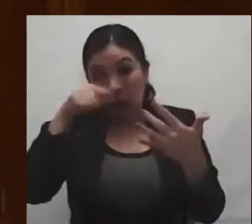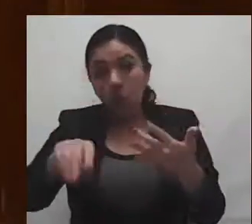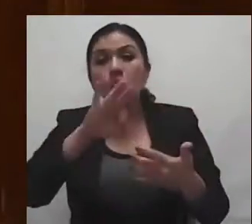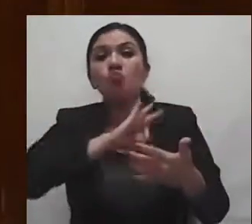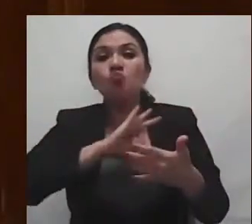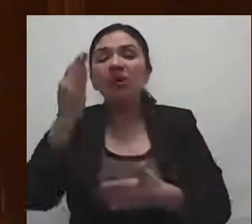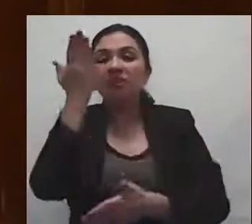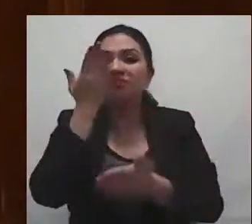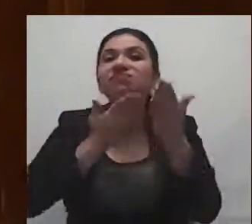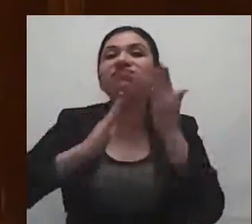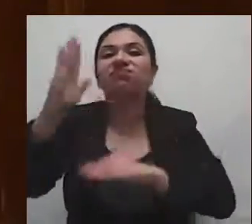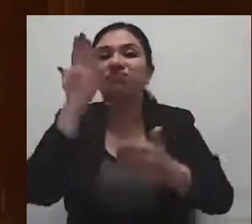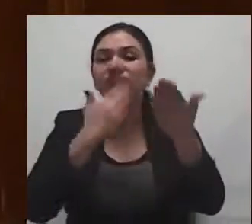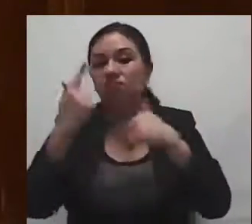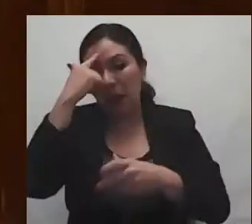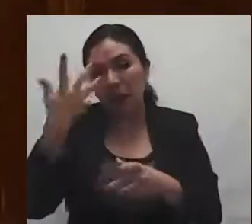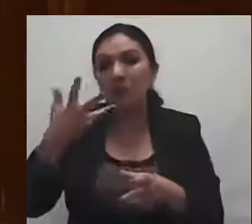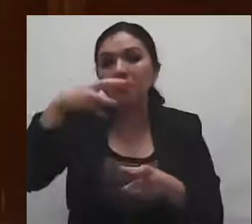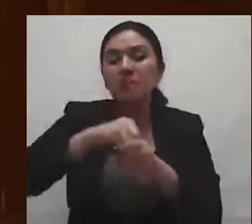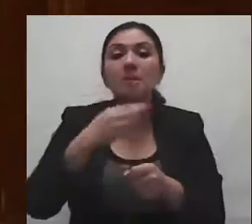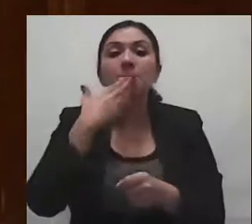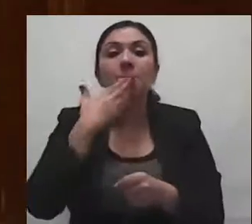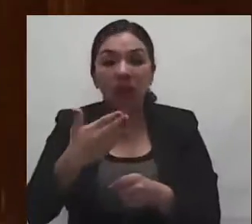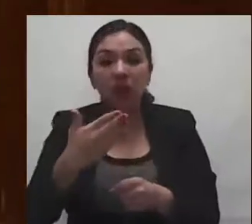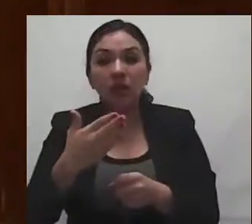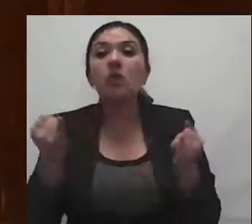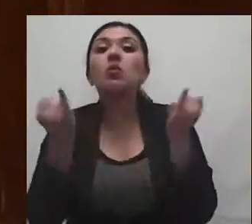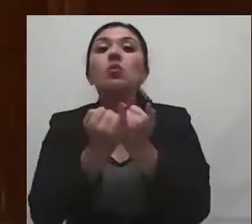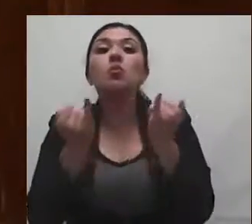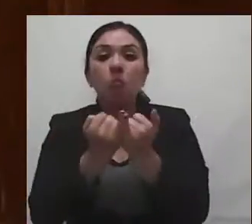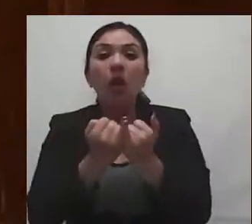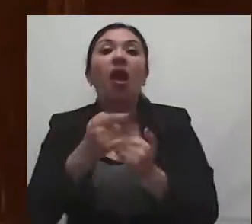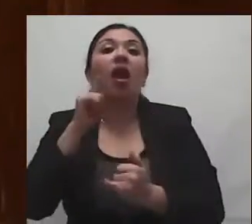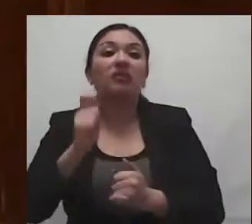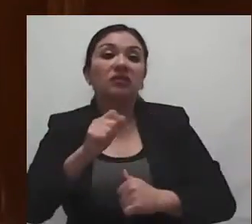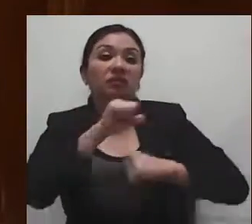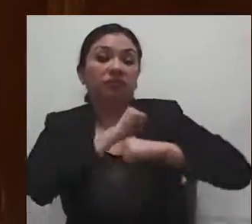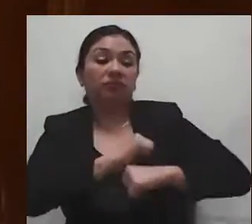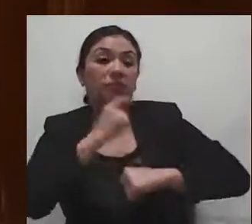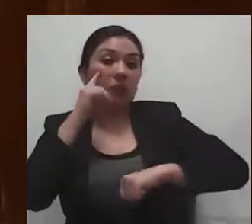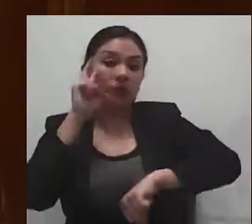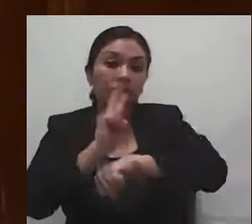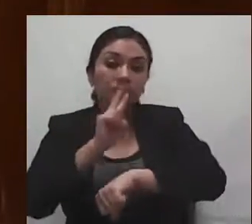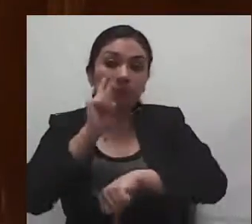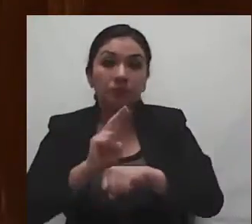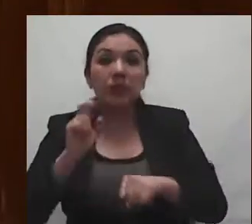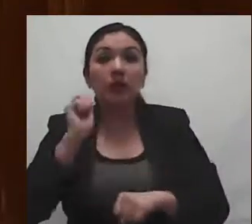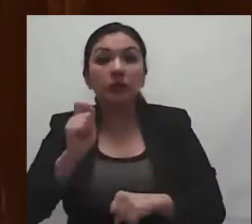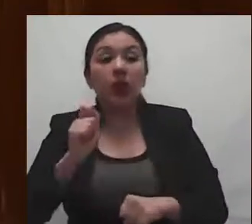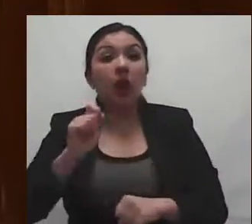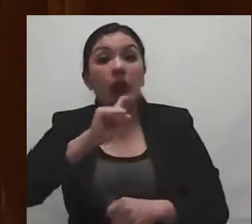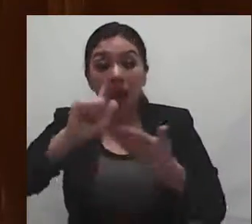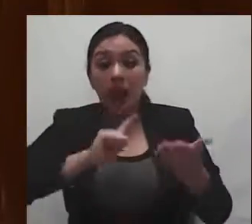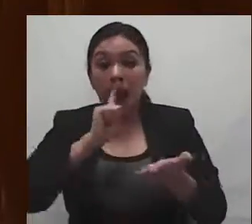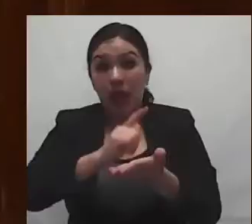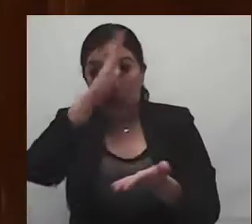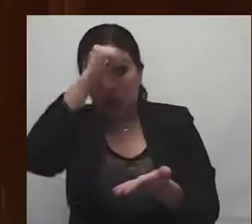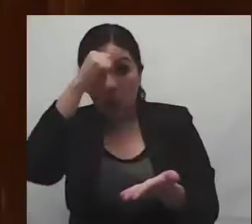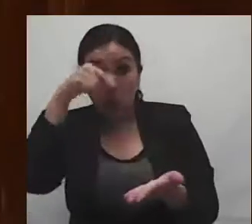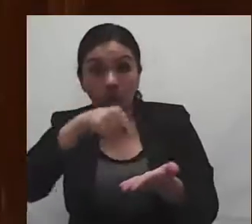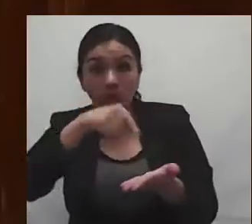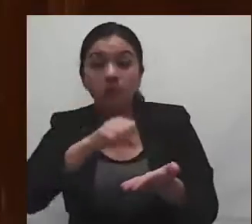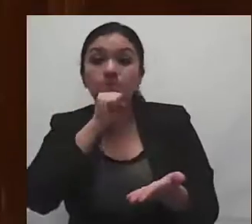desarrollo e integración. Asimismo, es la encargada de salvaguardar que en los términos de la ley respectiva a las